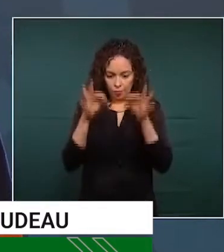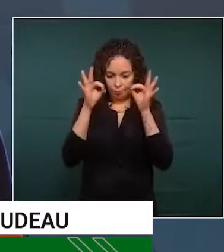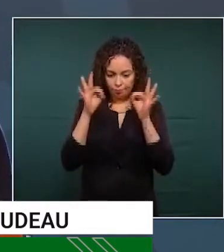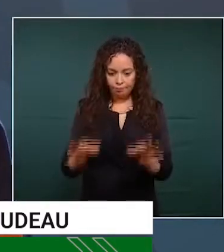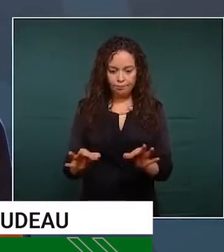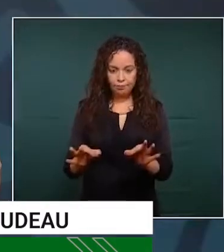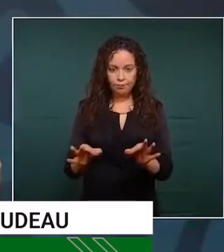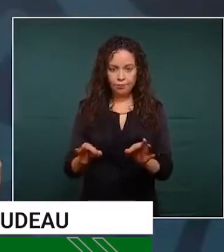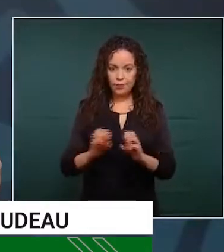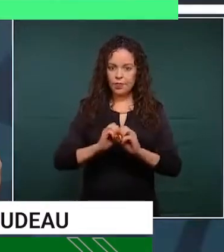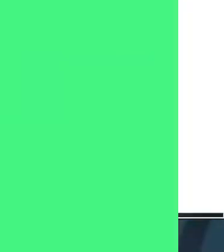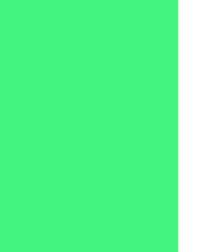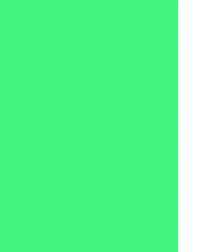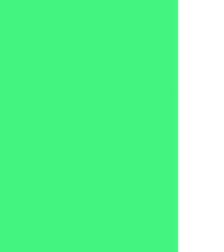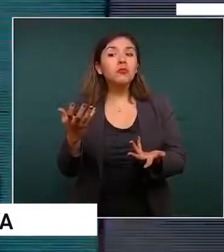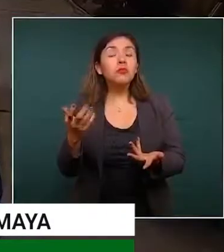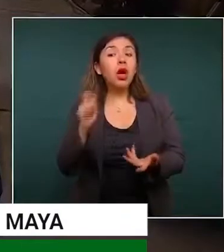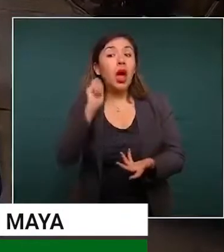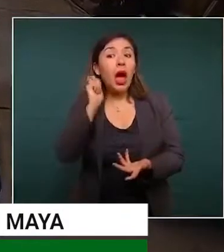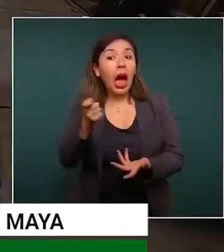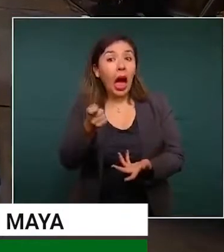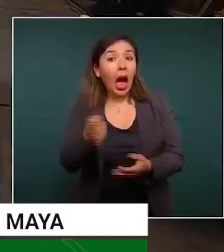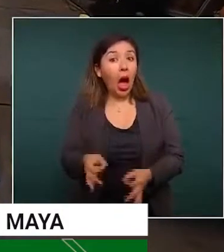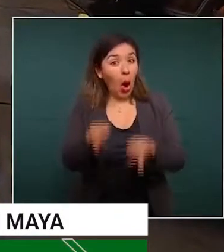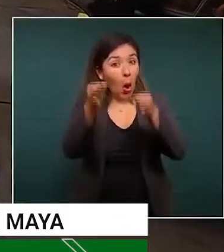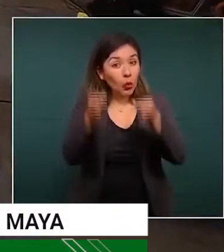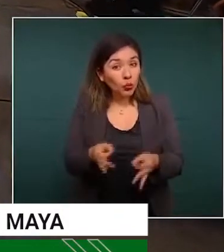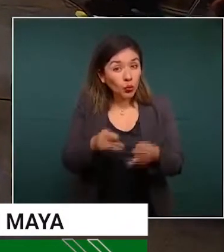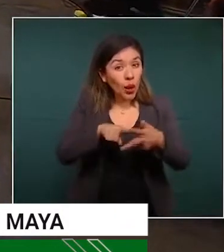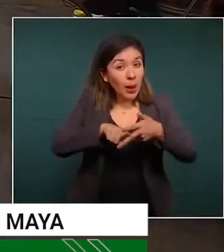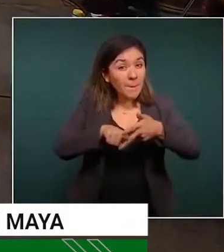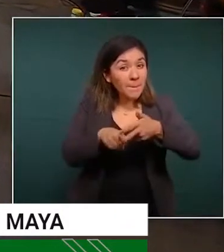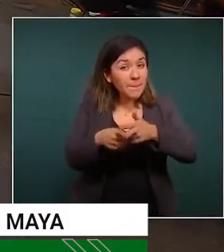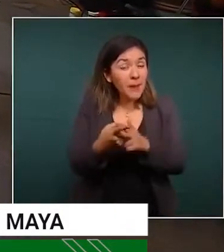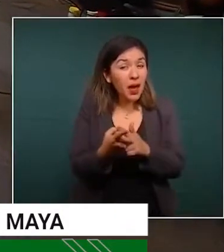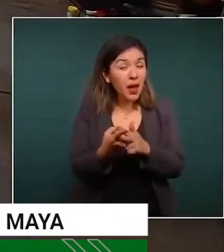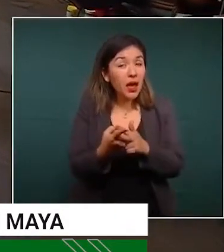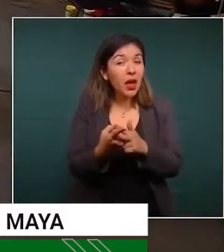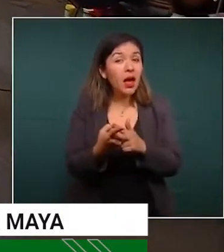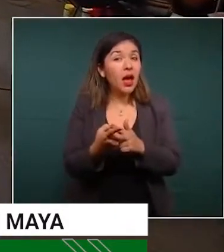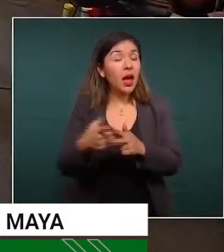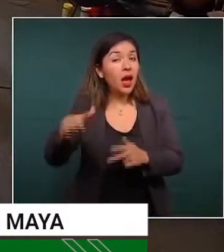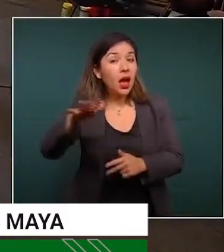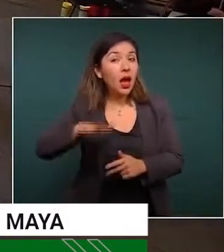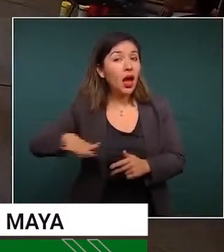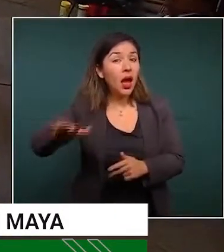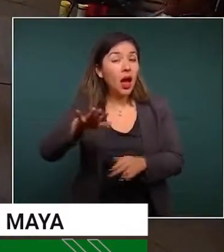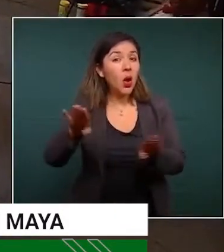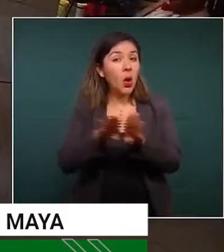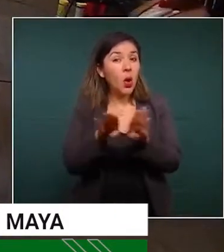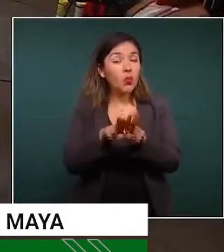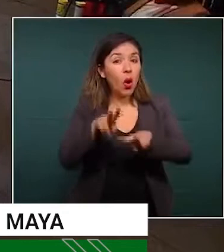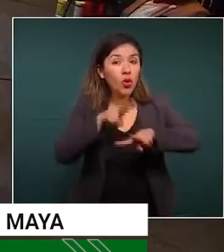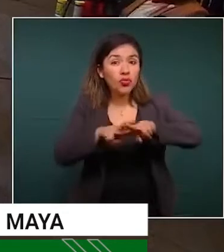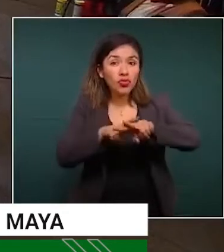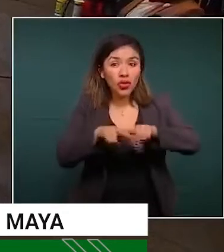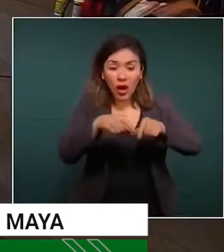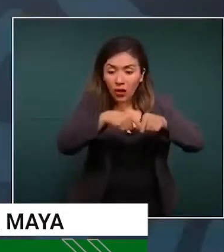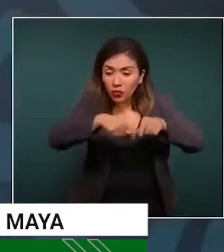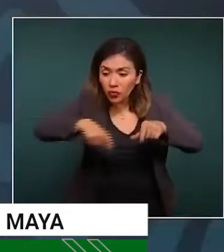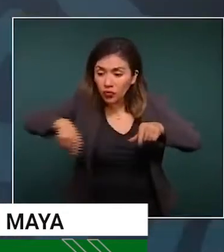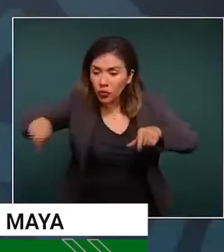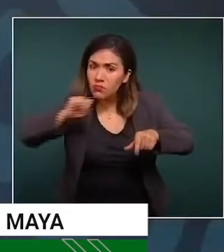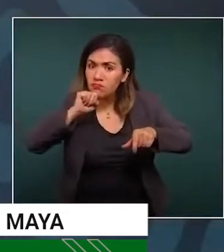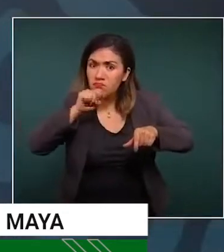del encuentro. El presidente de México dijo que el amparo promovido para suspender las obras de construcción del Tren Maya